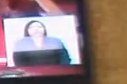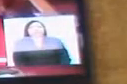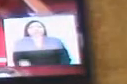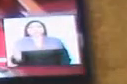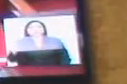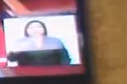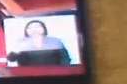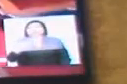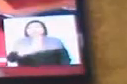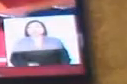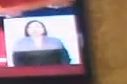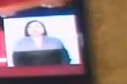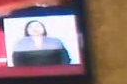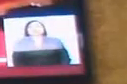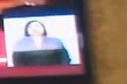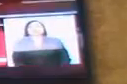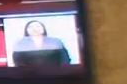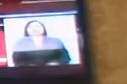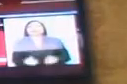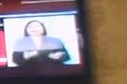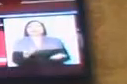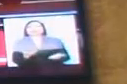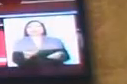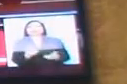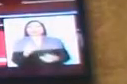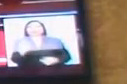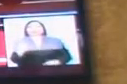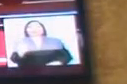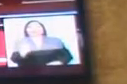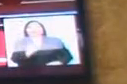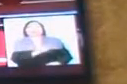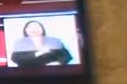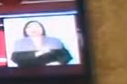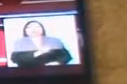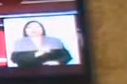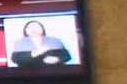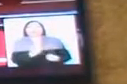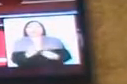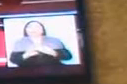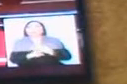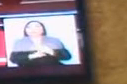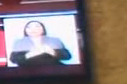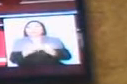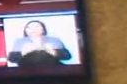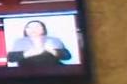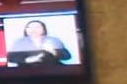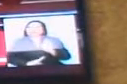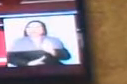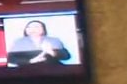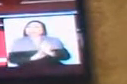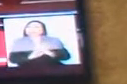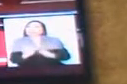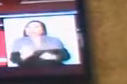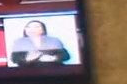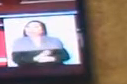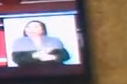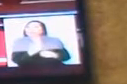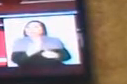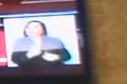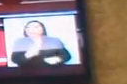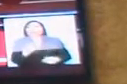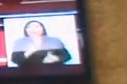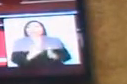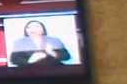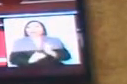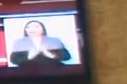Segundo, lograr la estabilidad institucional como base para poder enfrentar de manera eficiente